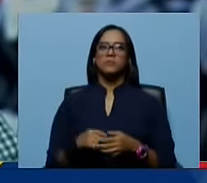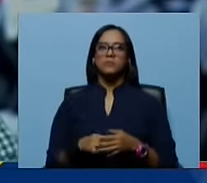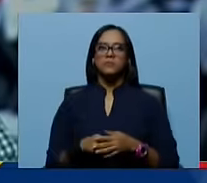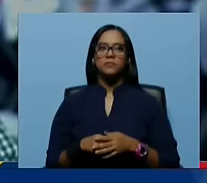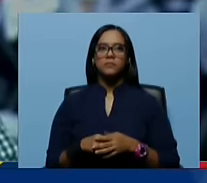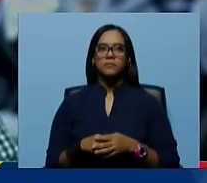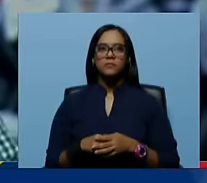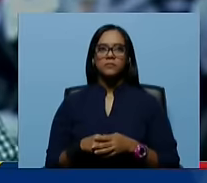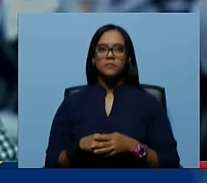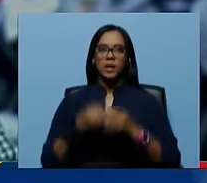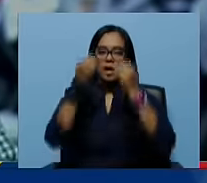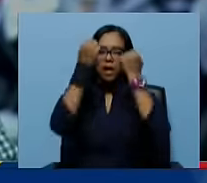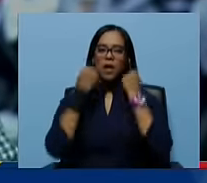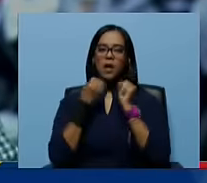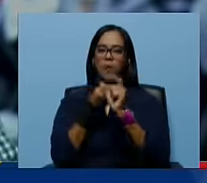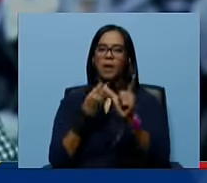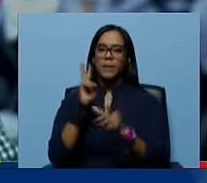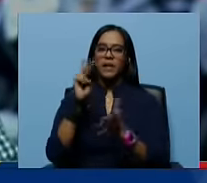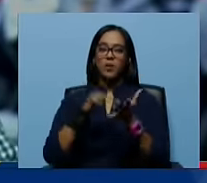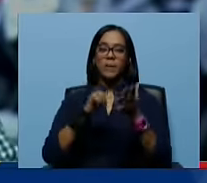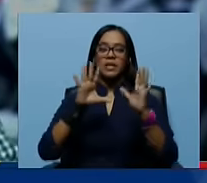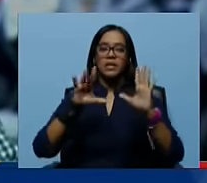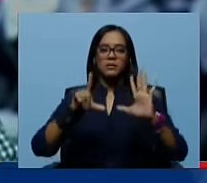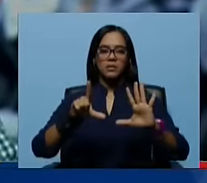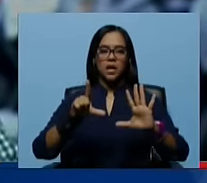La guarimba